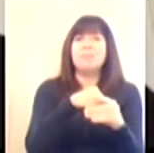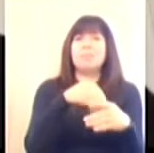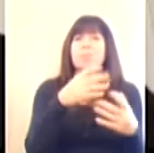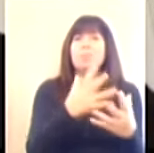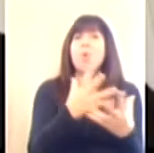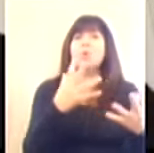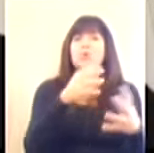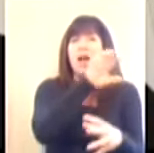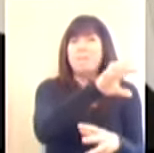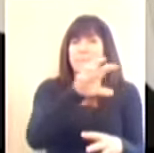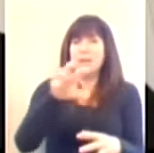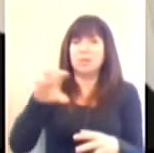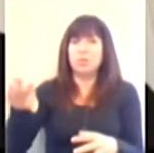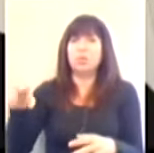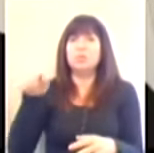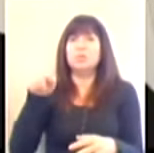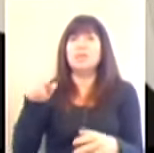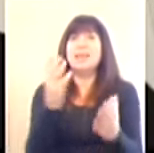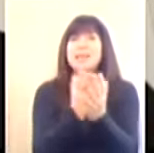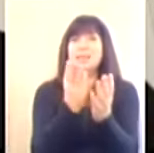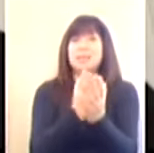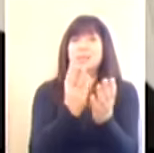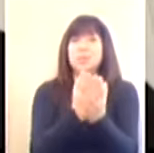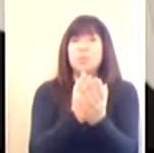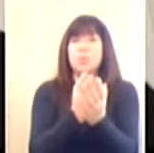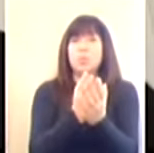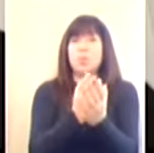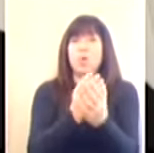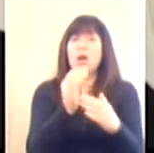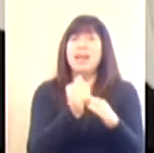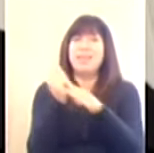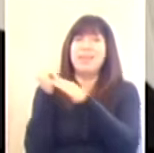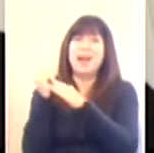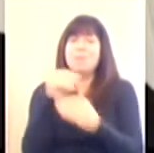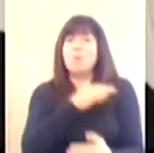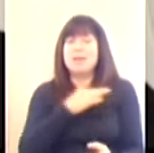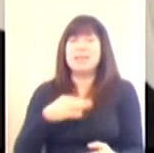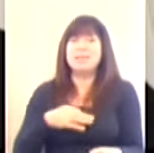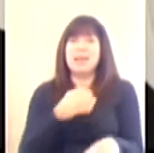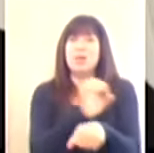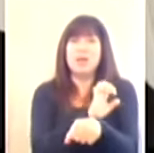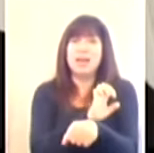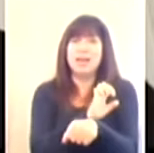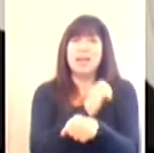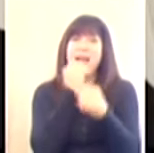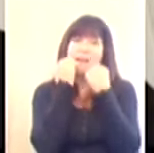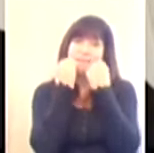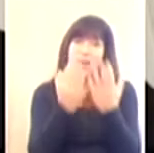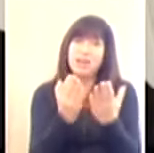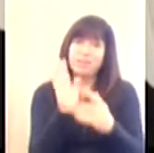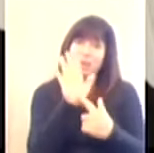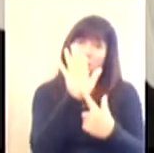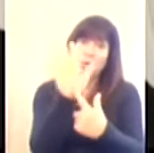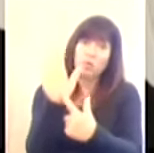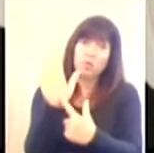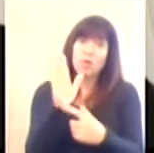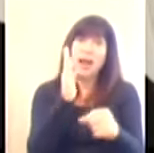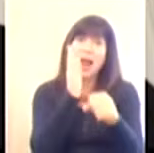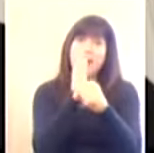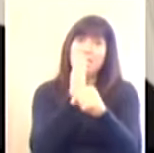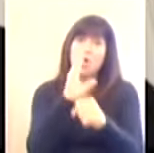importante. El estudio que lideramos desde el Ministerio de Energía muestra que los beneficios de la carbono neutralidad